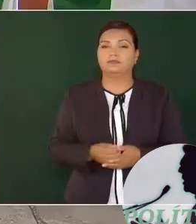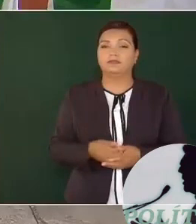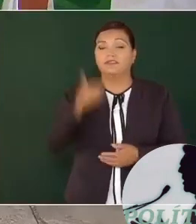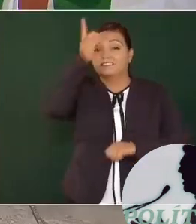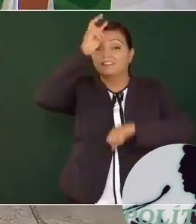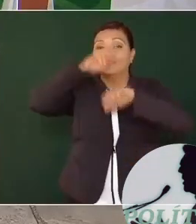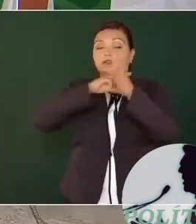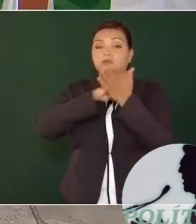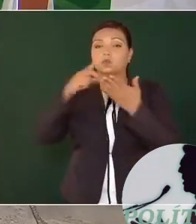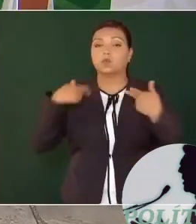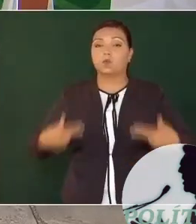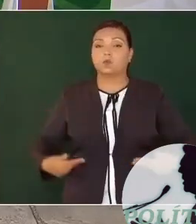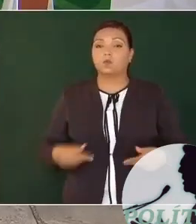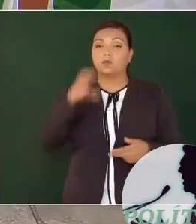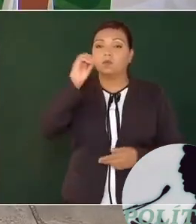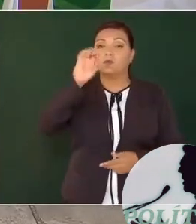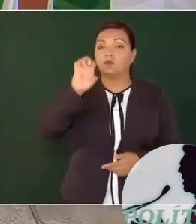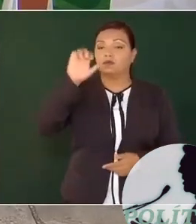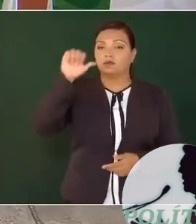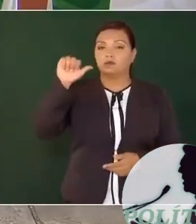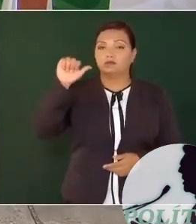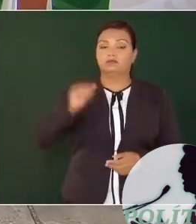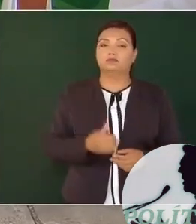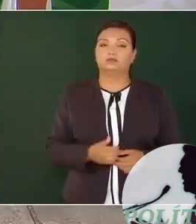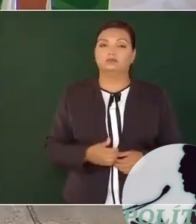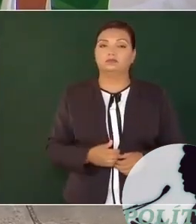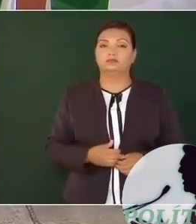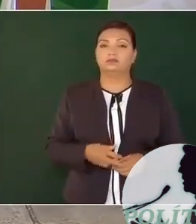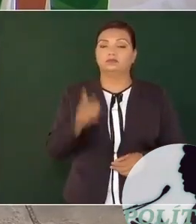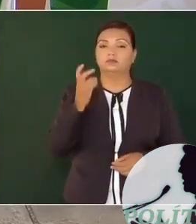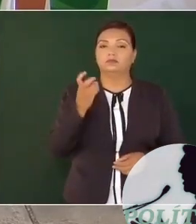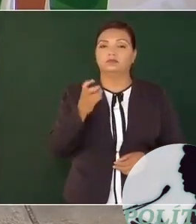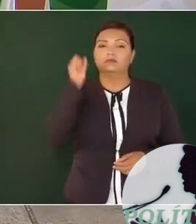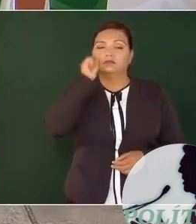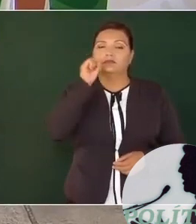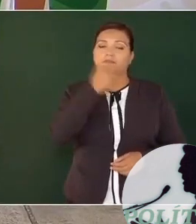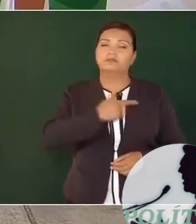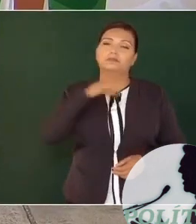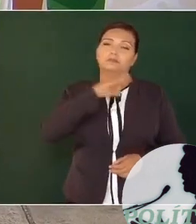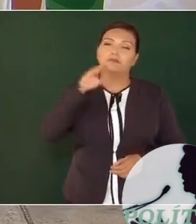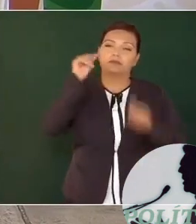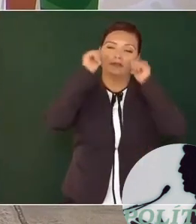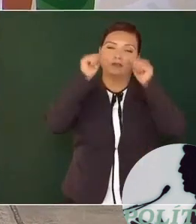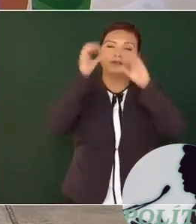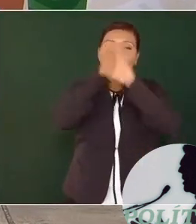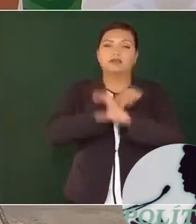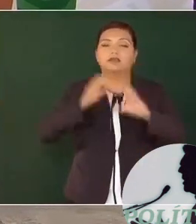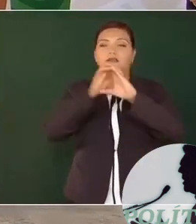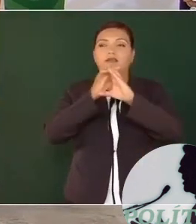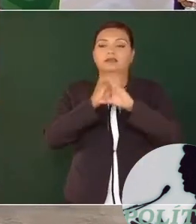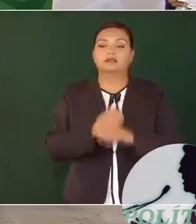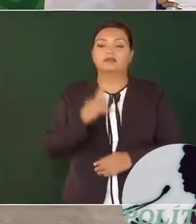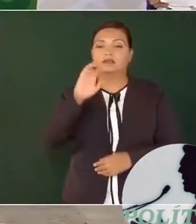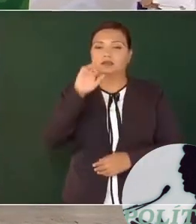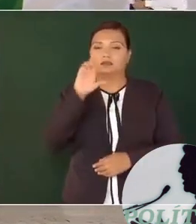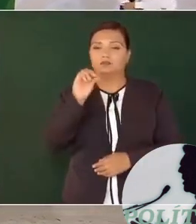director de Derechos Humanos de la OEA. Por eso siempre me gusta escuchar la canción de Carlos Puebla,